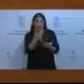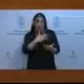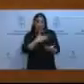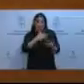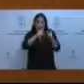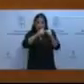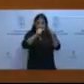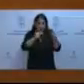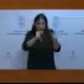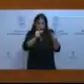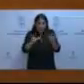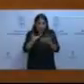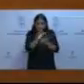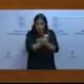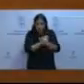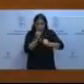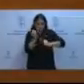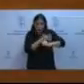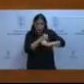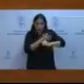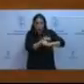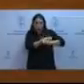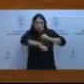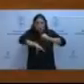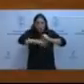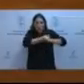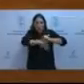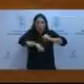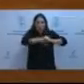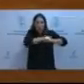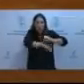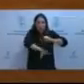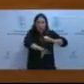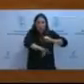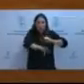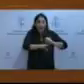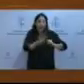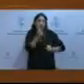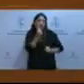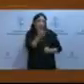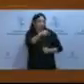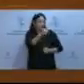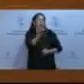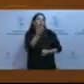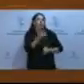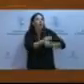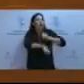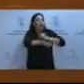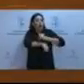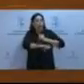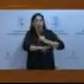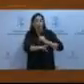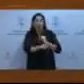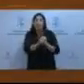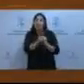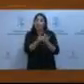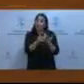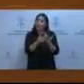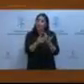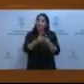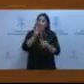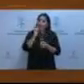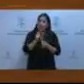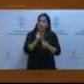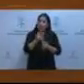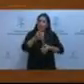asturianos, el de las arcas públicas, el que tanto les gusta a ustedes malgastar, recurriendo a las sentencias del Tribunal